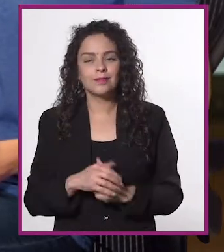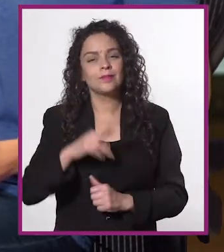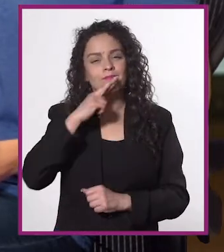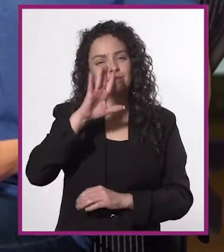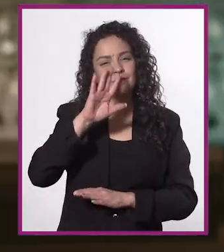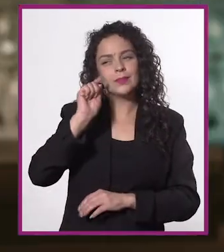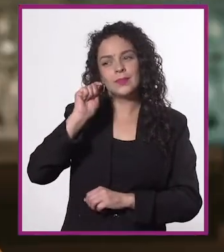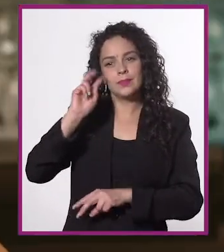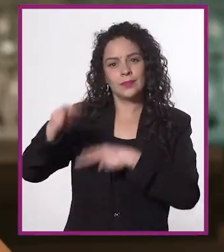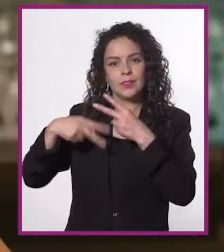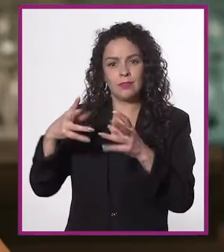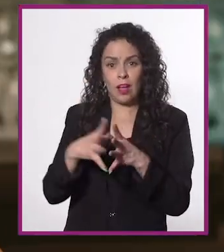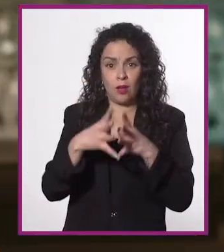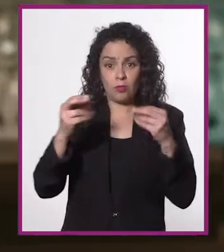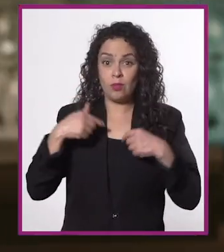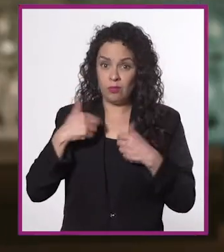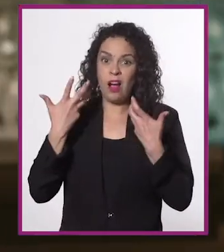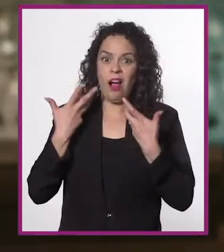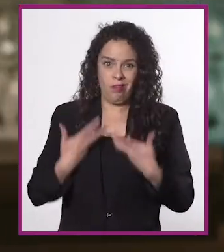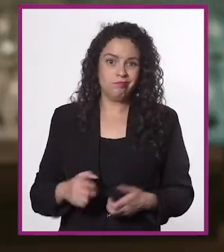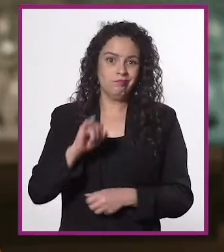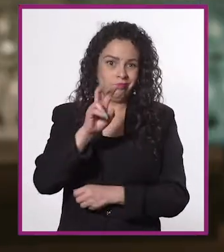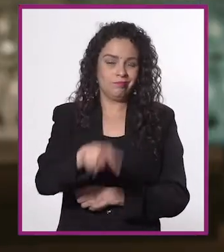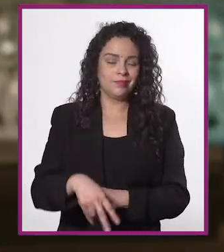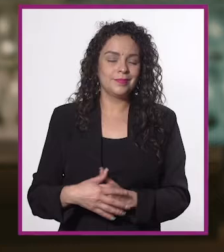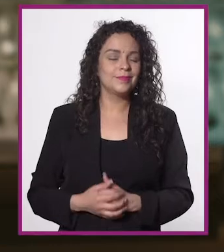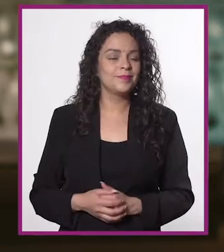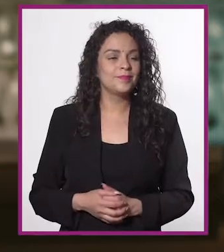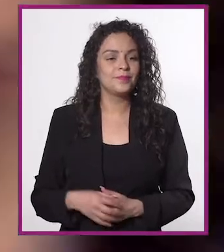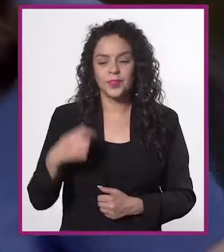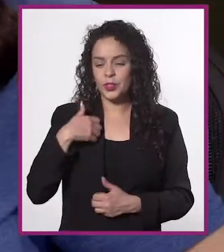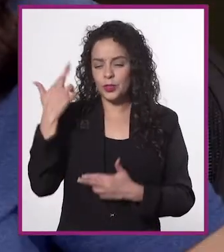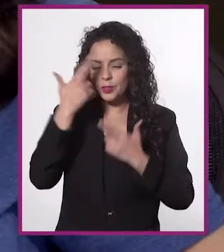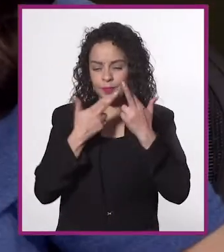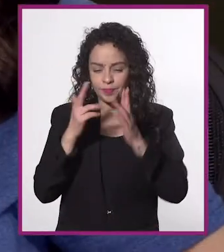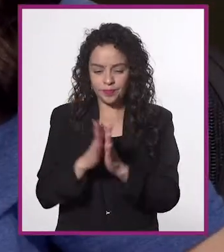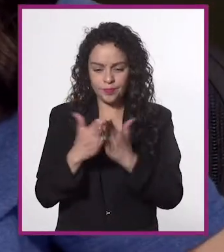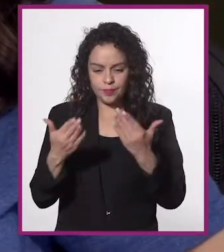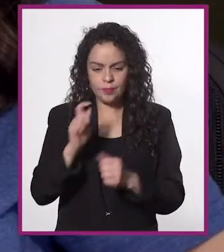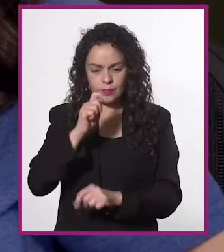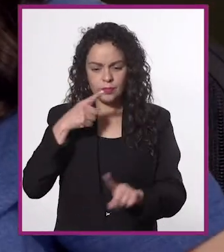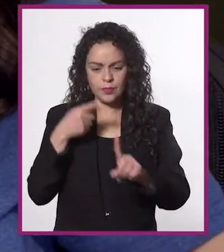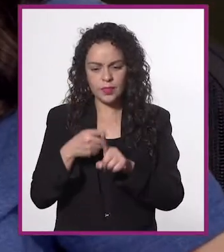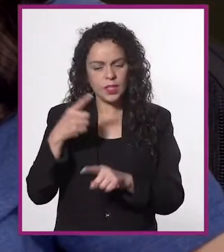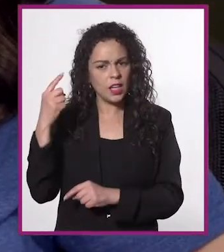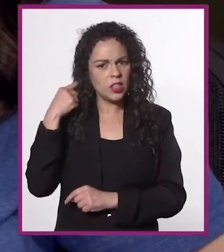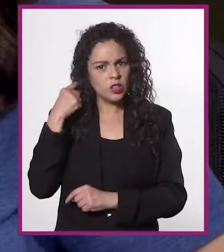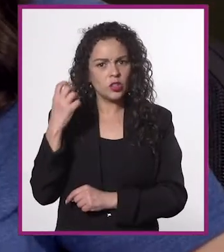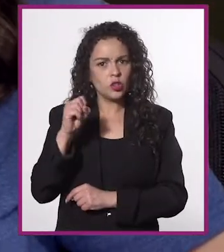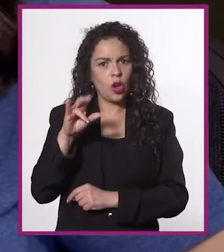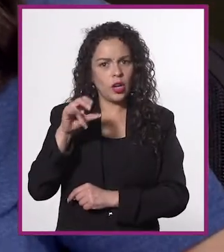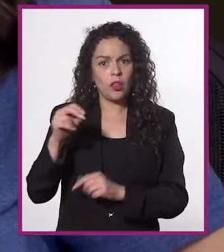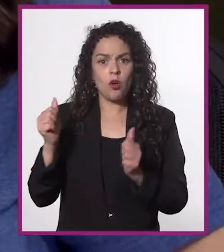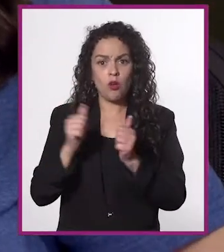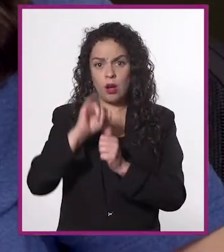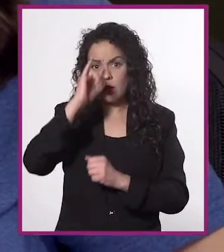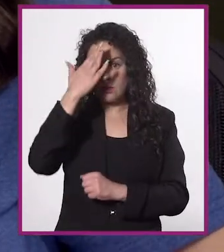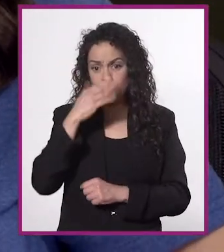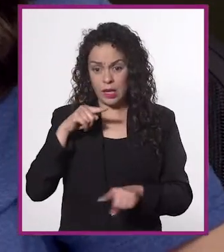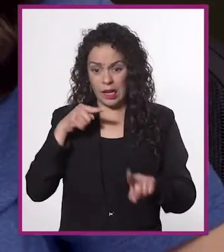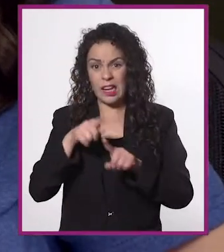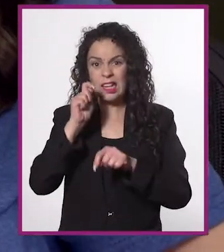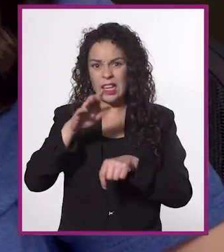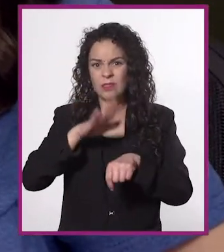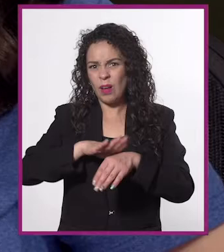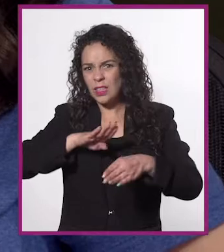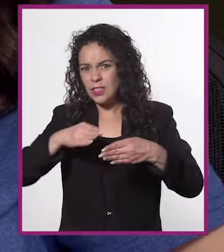¿Sabes qué? Mejor vamos por un bolillo. La verdad es que sí me espanté. Estuve revisando un libro que habla del sonido y la imagen,